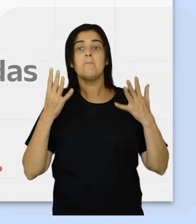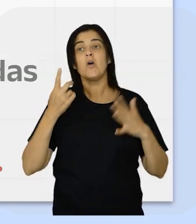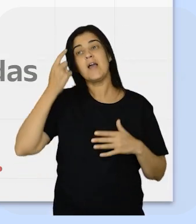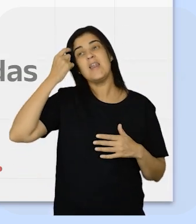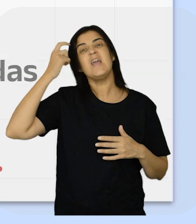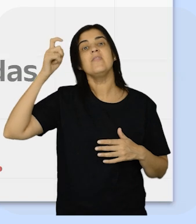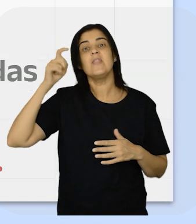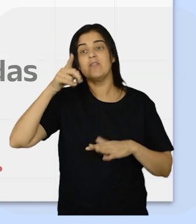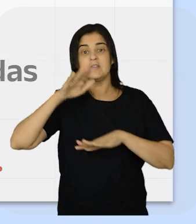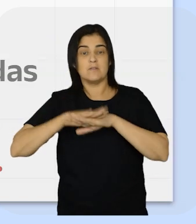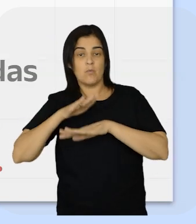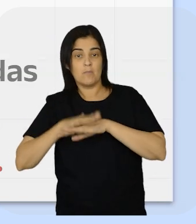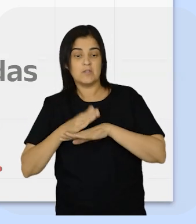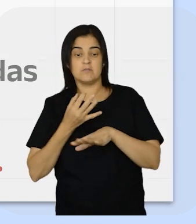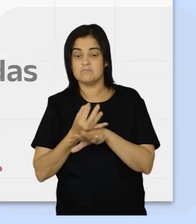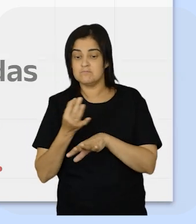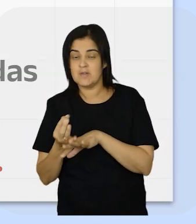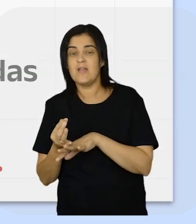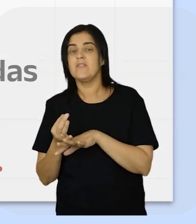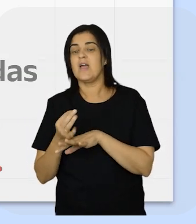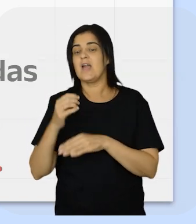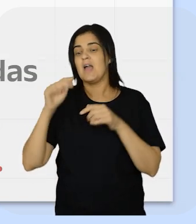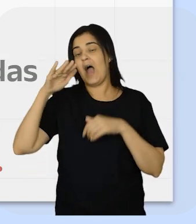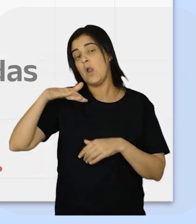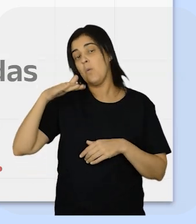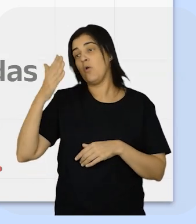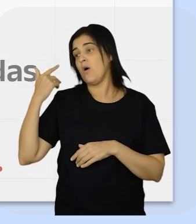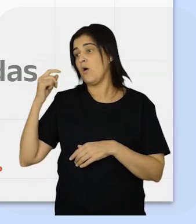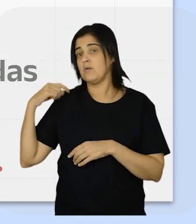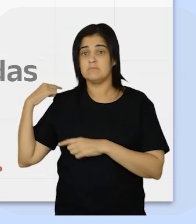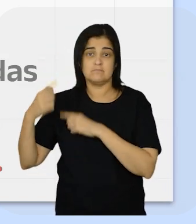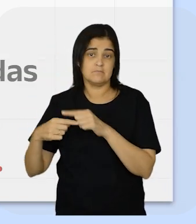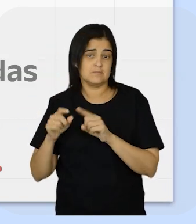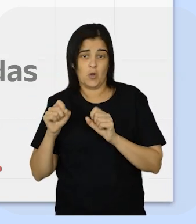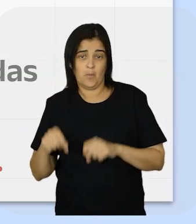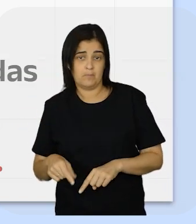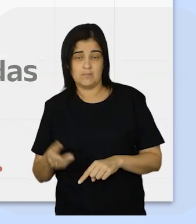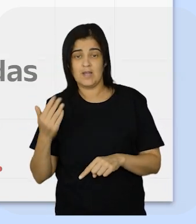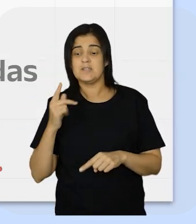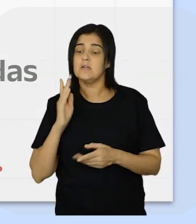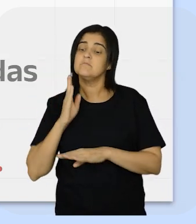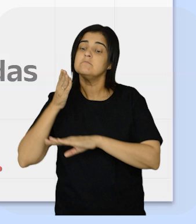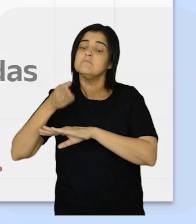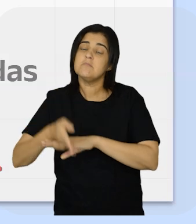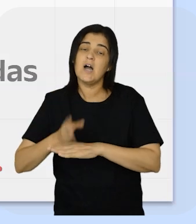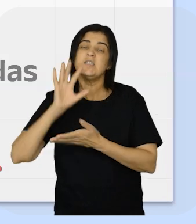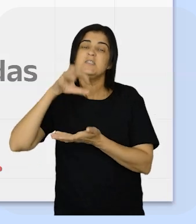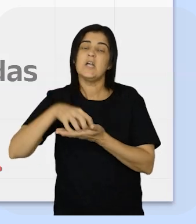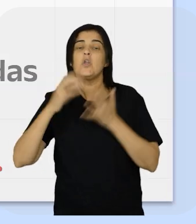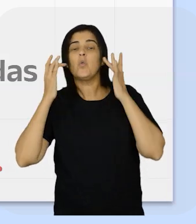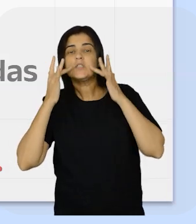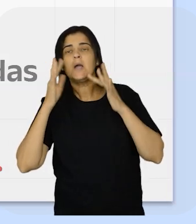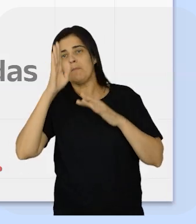concepción filosófica en el alumno tradicional es que el alumno iba a los centros educativos para formarse, para